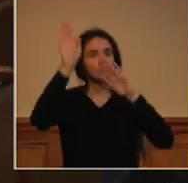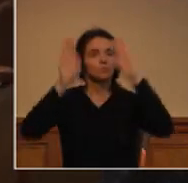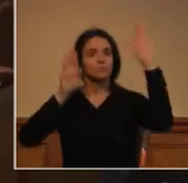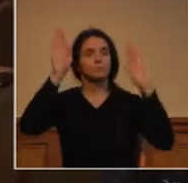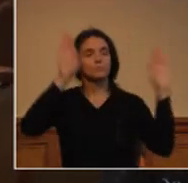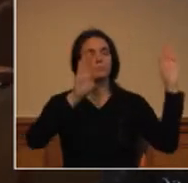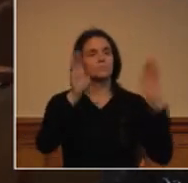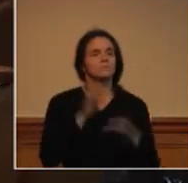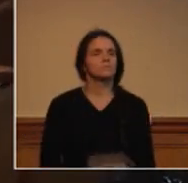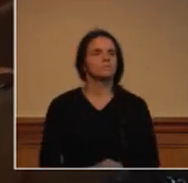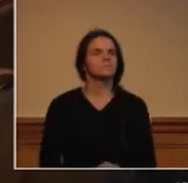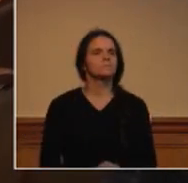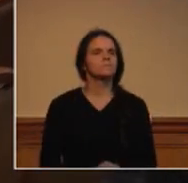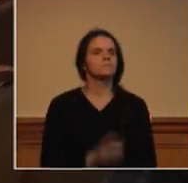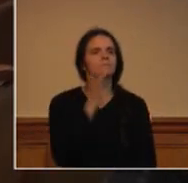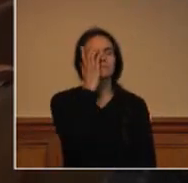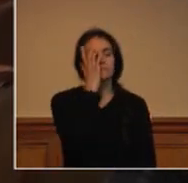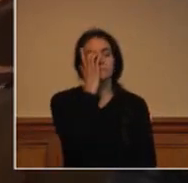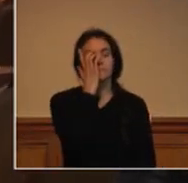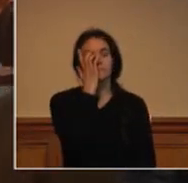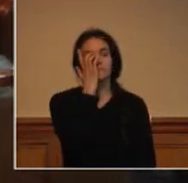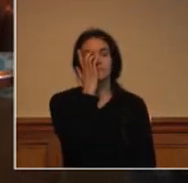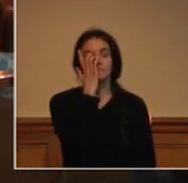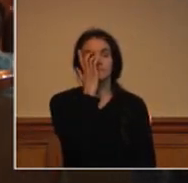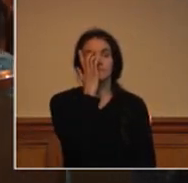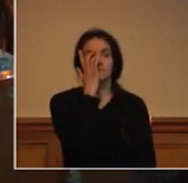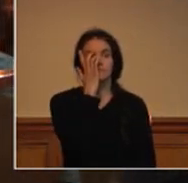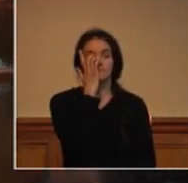También. ¿O está todo muy claro? Ah, ahí.